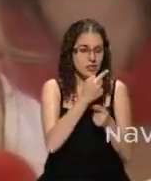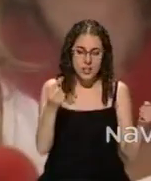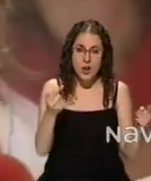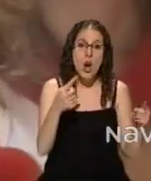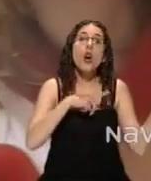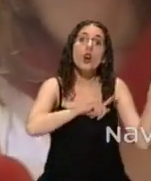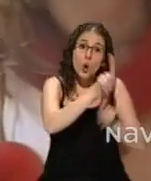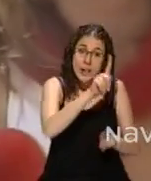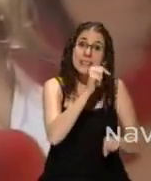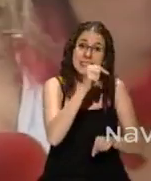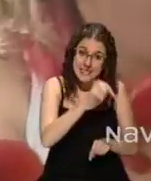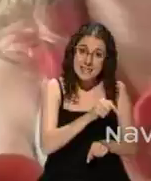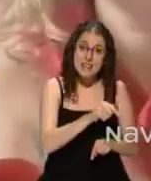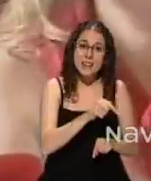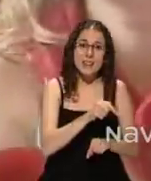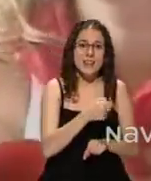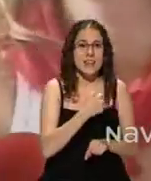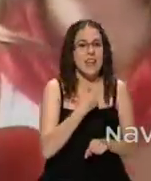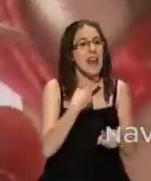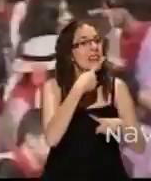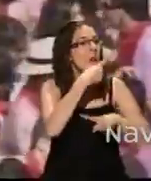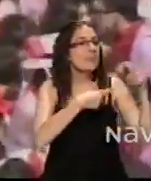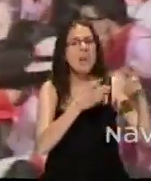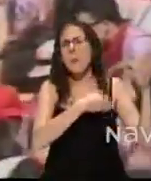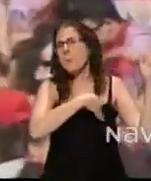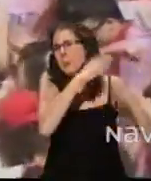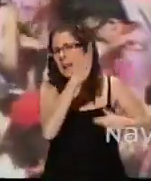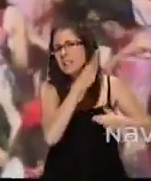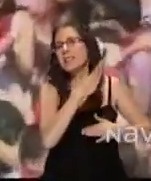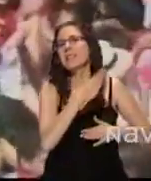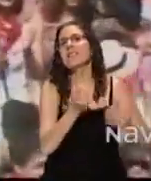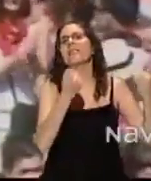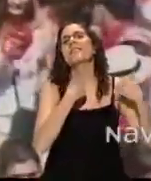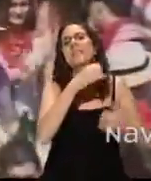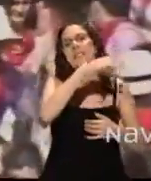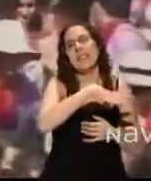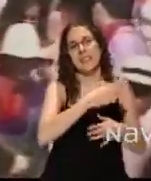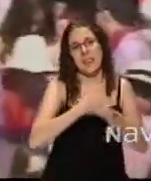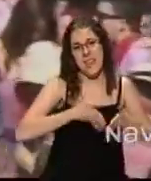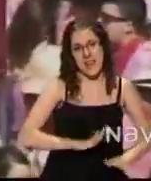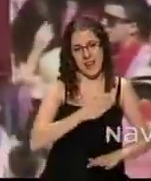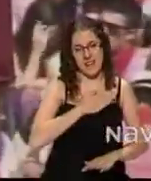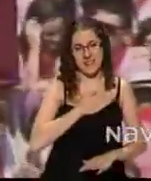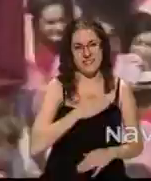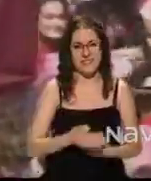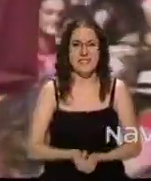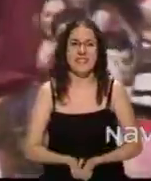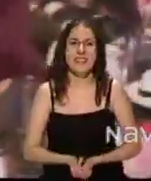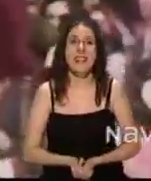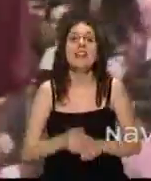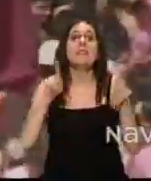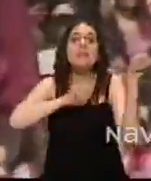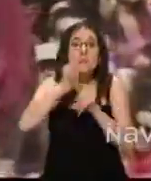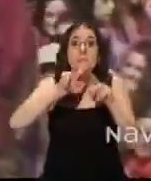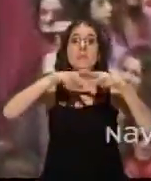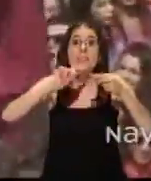cohete, más de la mitad por lo menos, es de mi hija. Tras el cohete, paso para la música de las charangas de las peñas que han tocado y bailado en